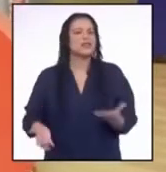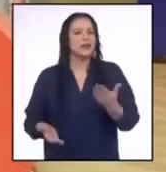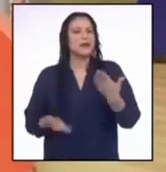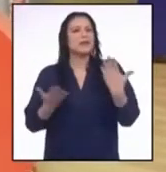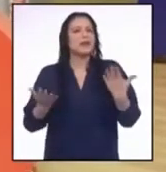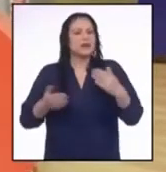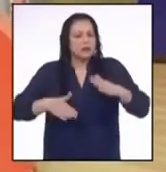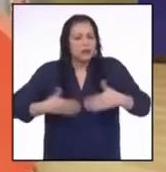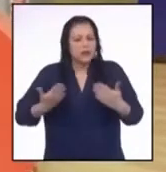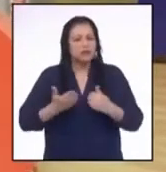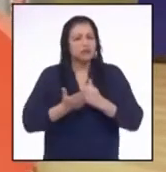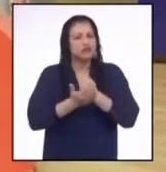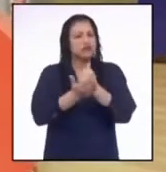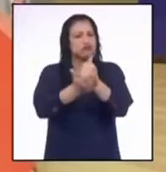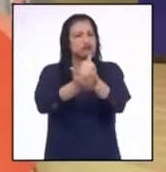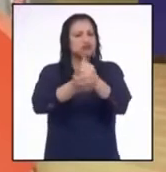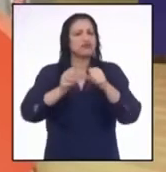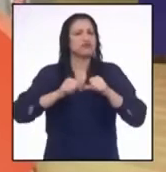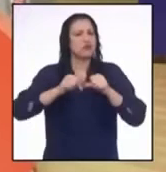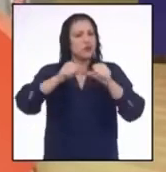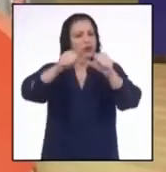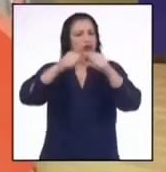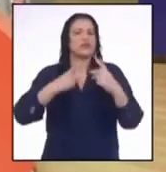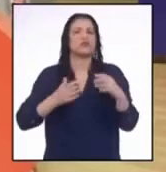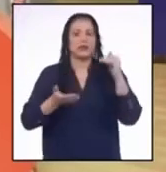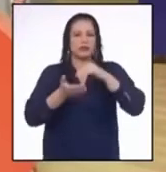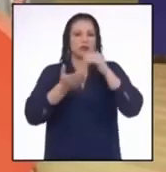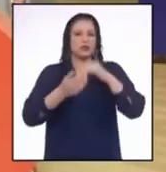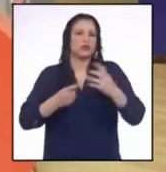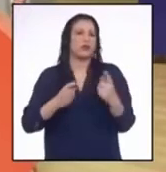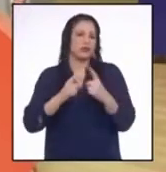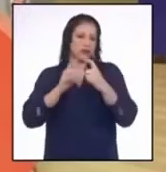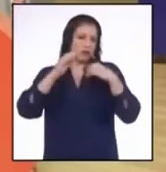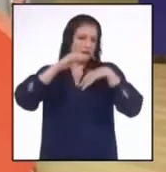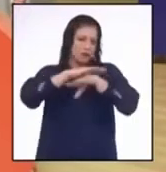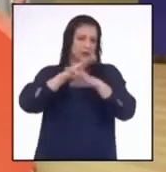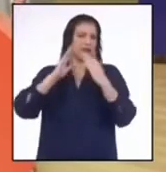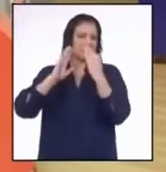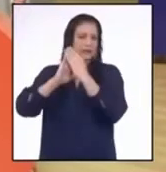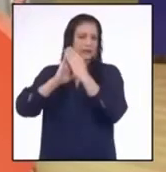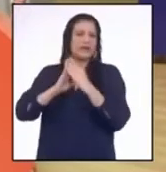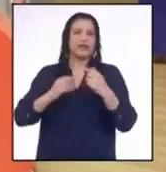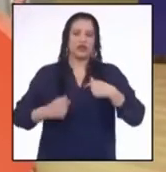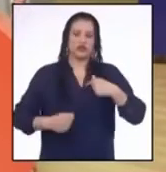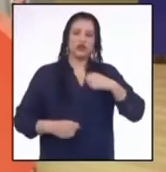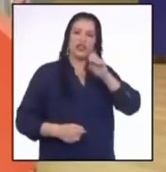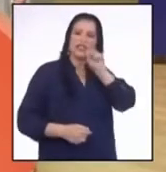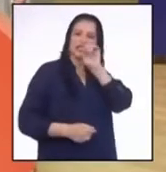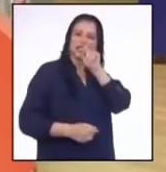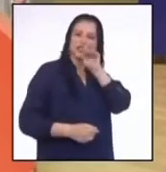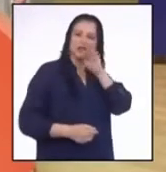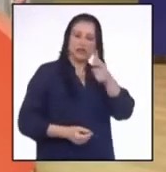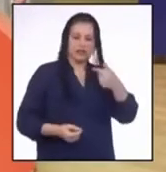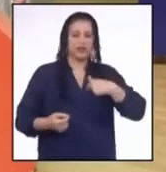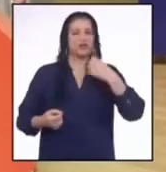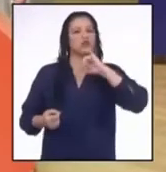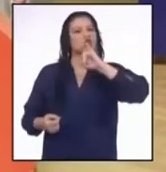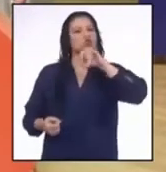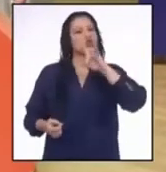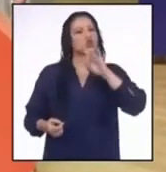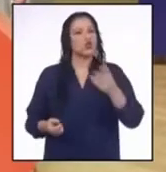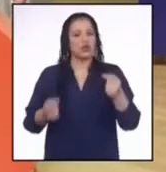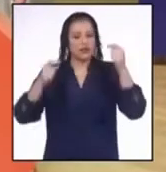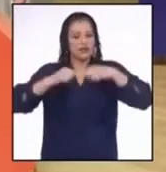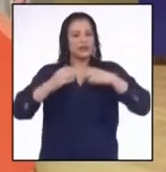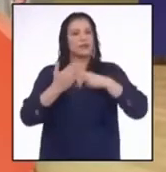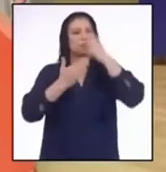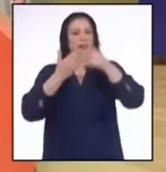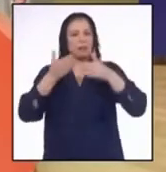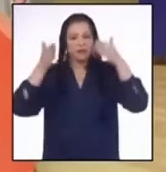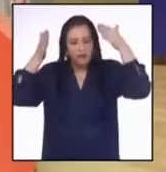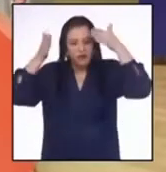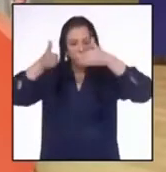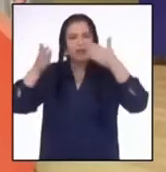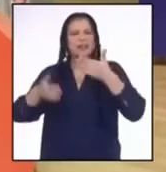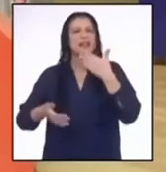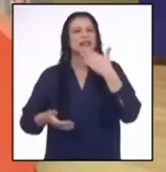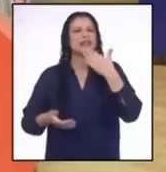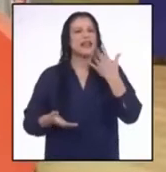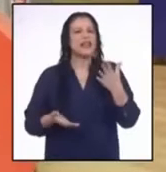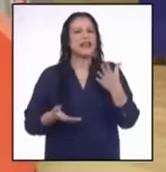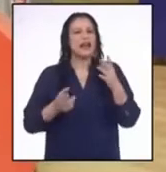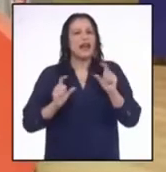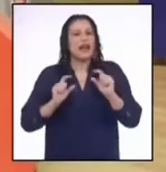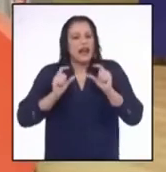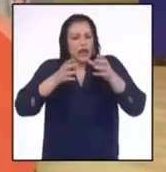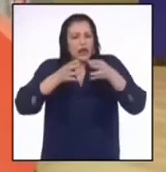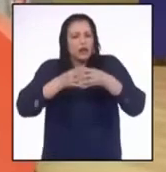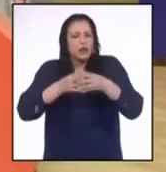para que puedas continuar con tus estudios a distancia. Yo soy Estefania Orue. Y yo soy Junior Béjar, y este programa está dirigido a nuestra